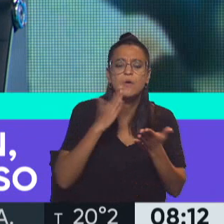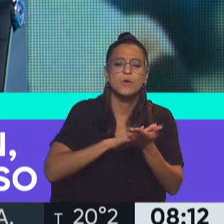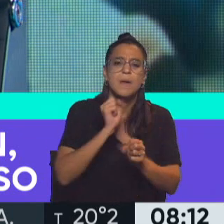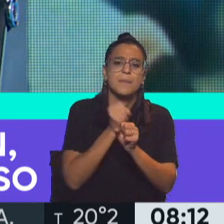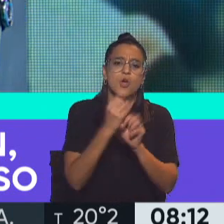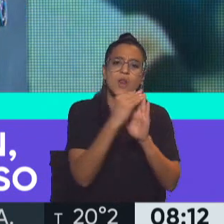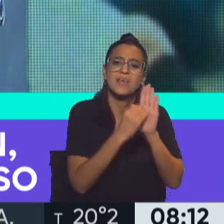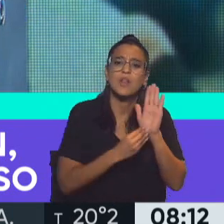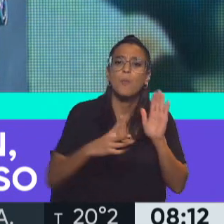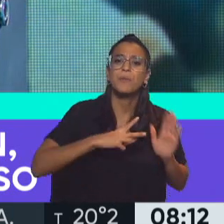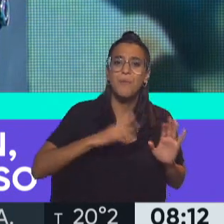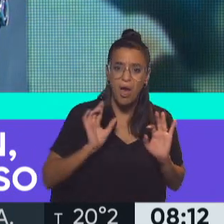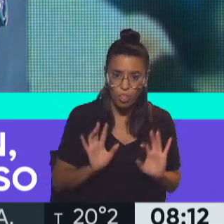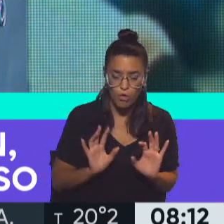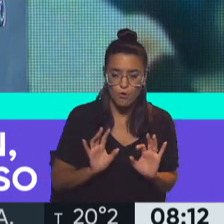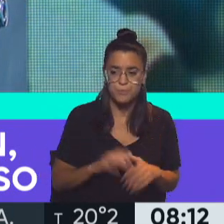registrado privado.